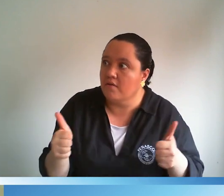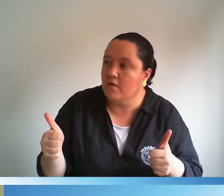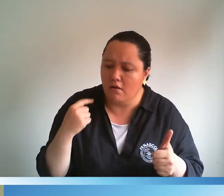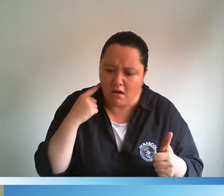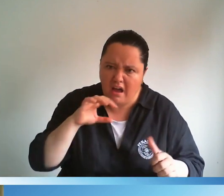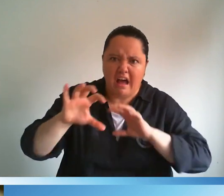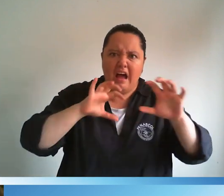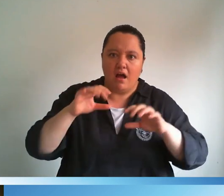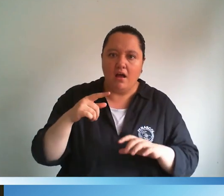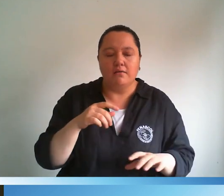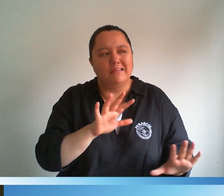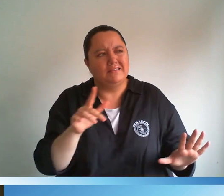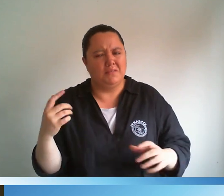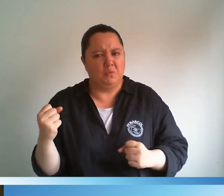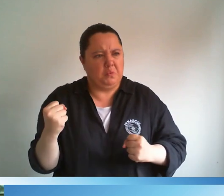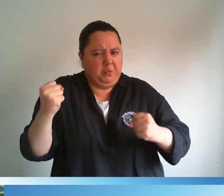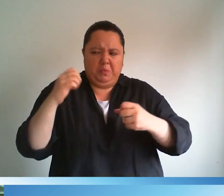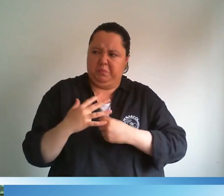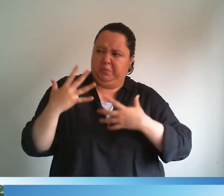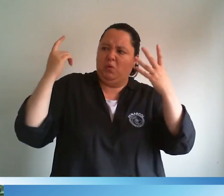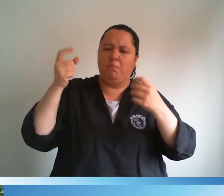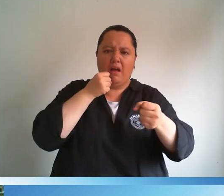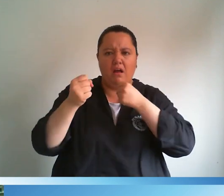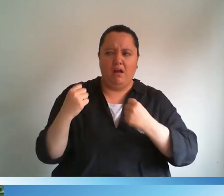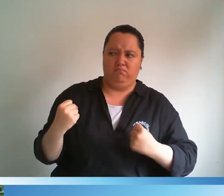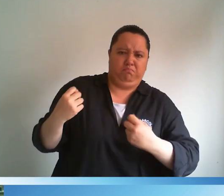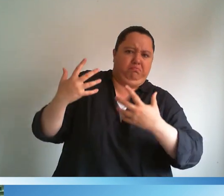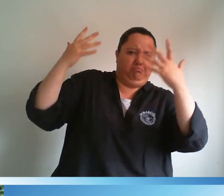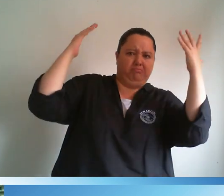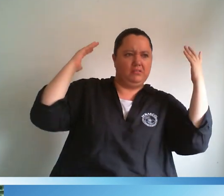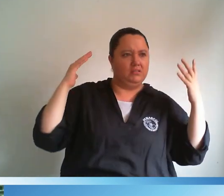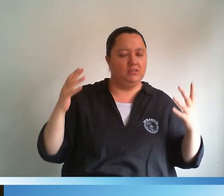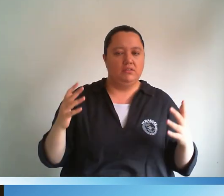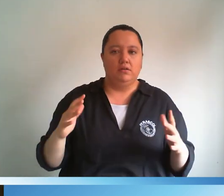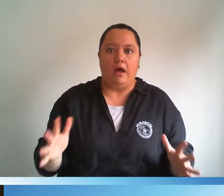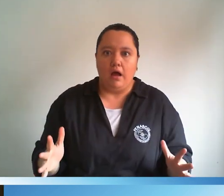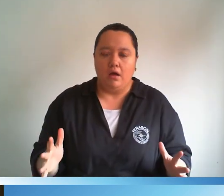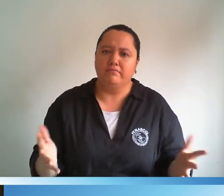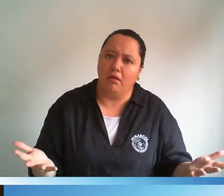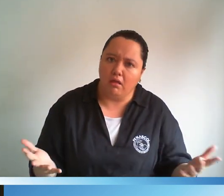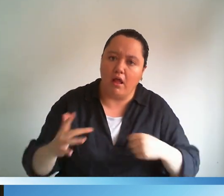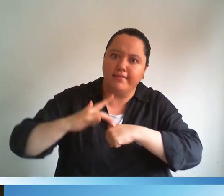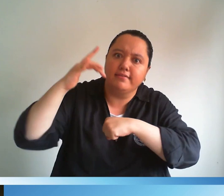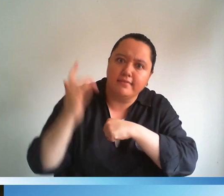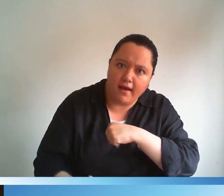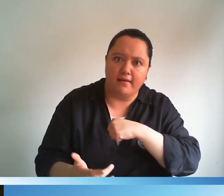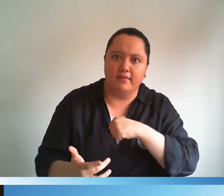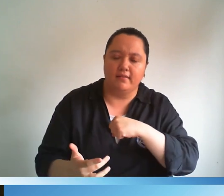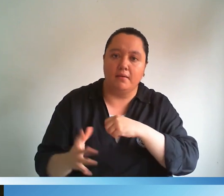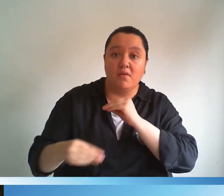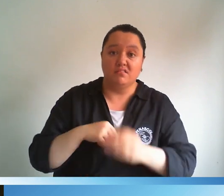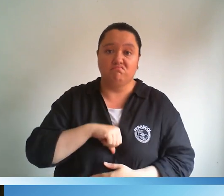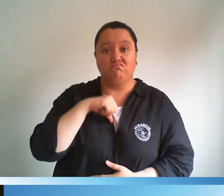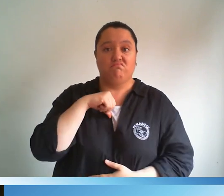Patricia, ¿está todo bien? Escuché unos gritos. Sí, se puso un poco agresivo porque no lo entrevistamos. Ah, encima que llega